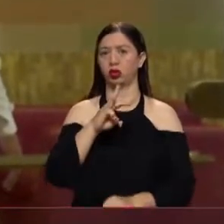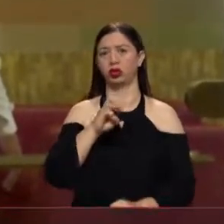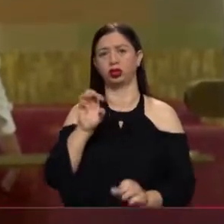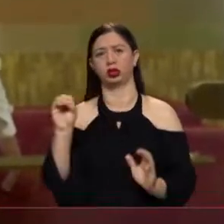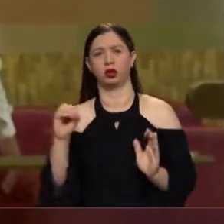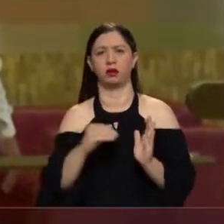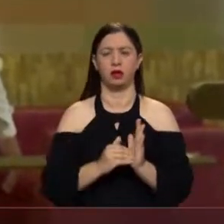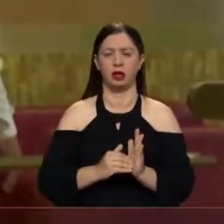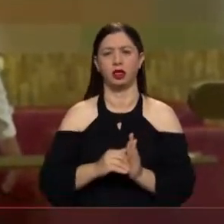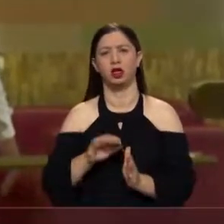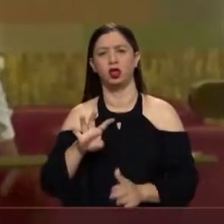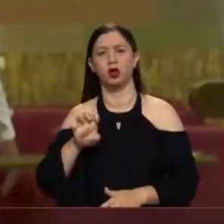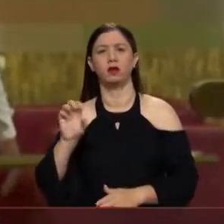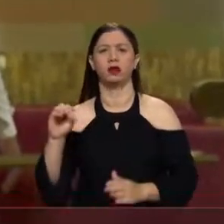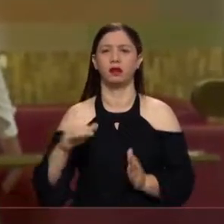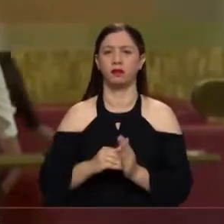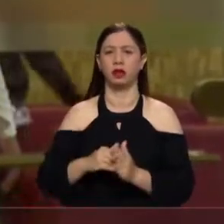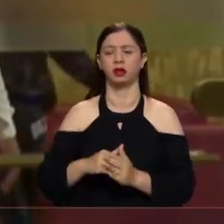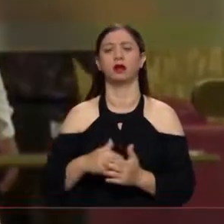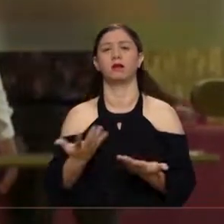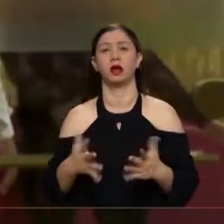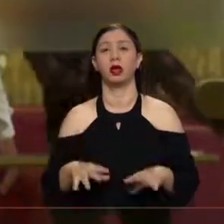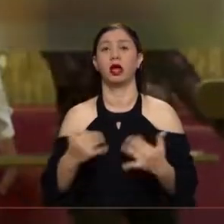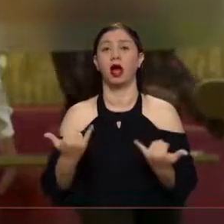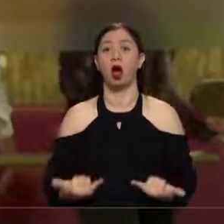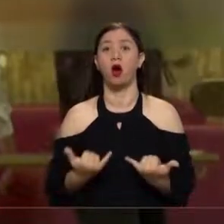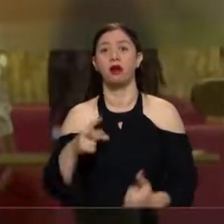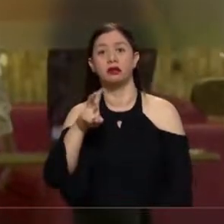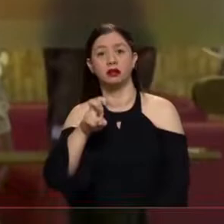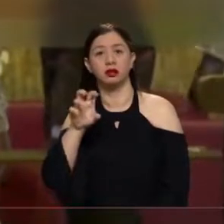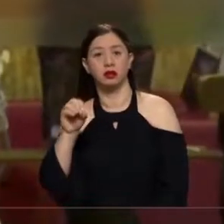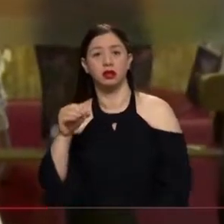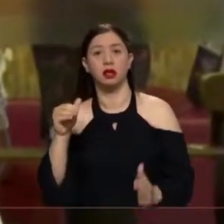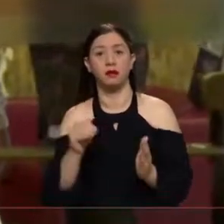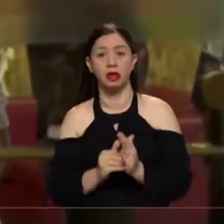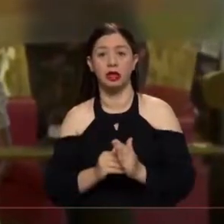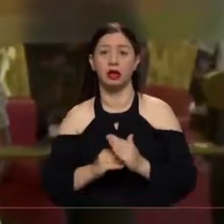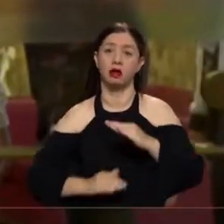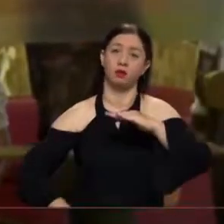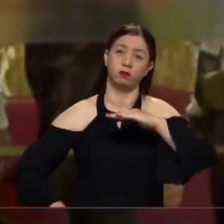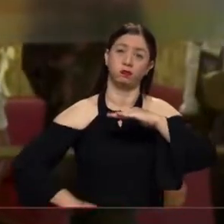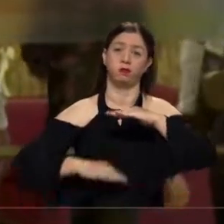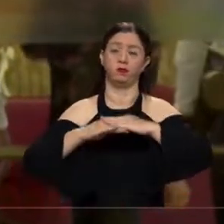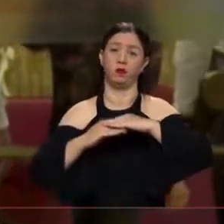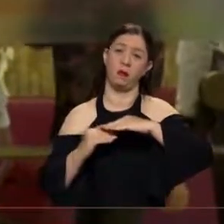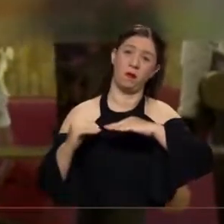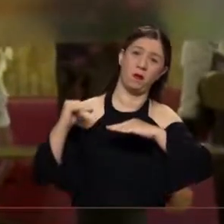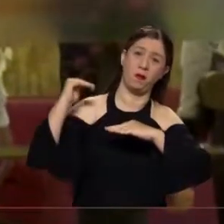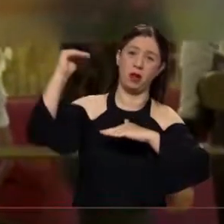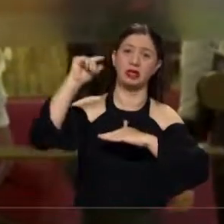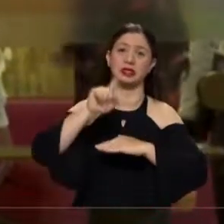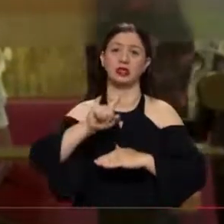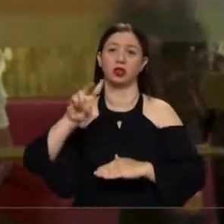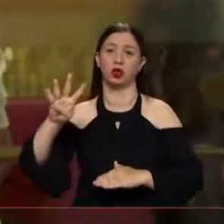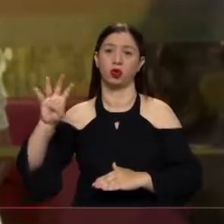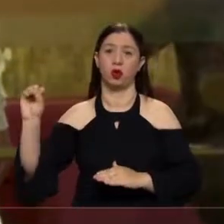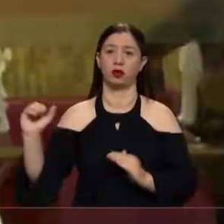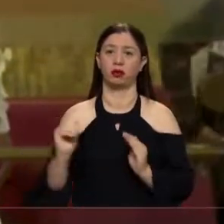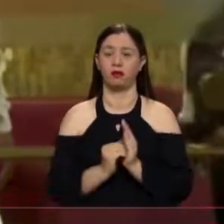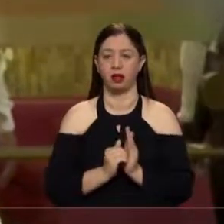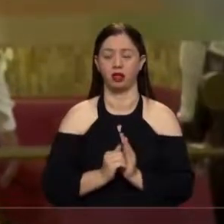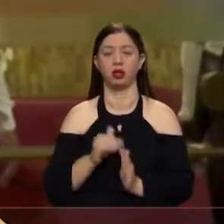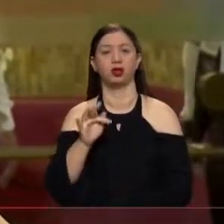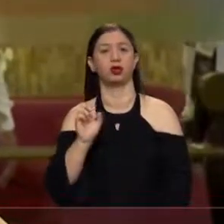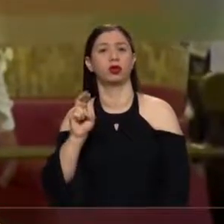90.000 toneladas de residuos, ya llevamos 70.000 en lo que va a correr el año, es decir que vamos a llegar por lo menos a 130, 140.000 toneladas de